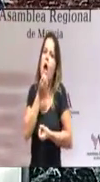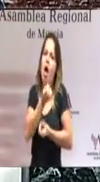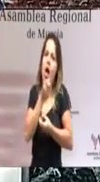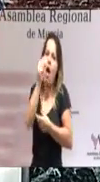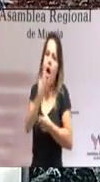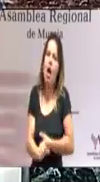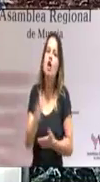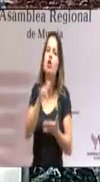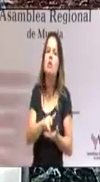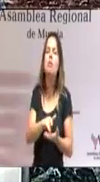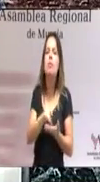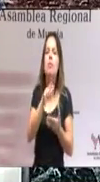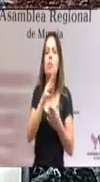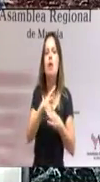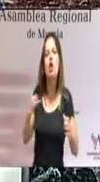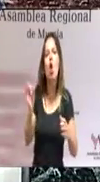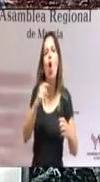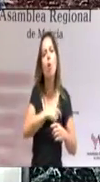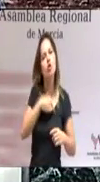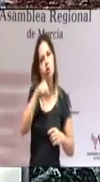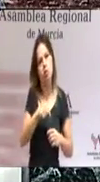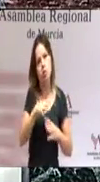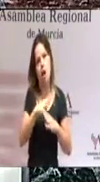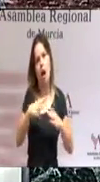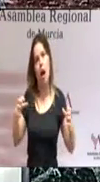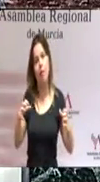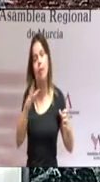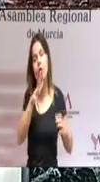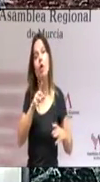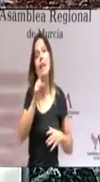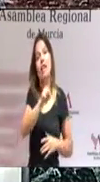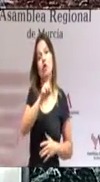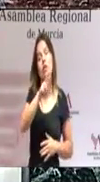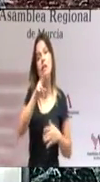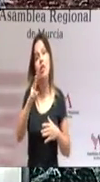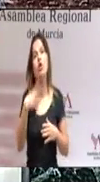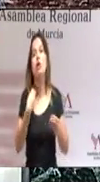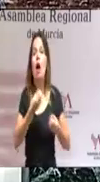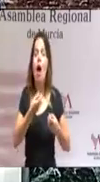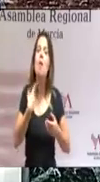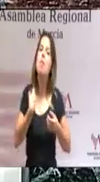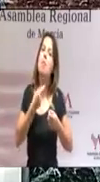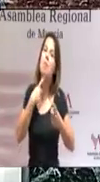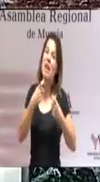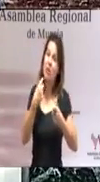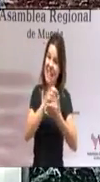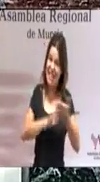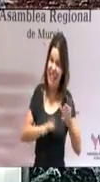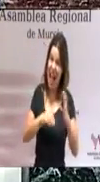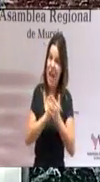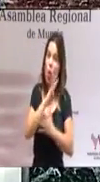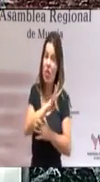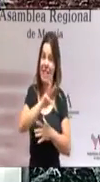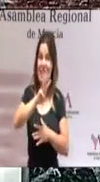en plenos o en comisiones de esta Cámara con 132 interpelaciones, preguntas escritas hasta